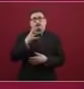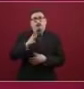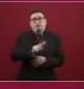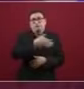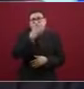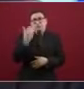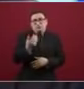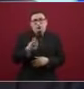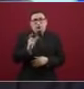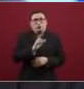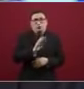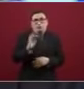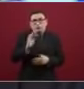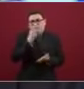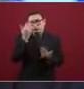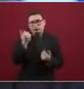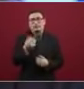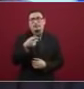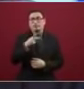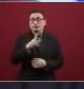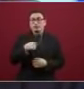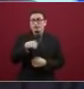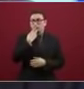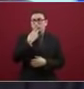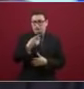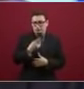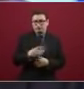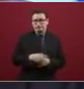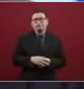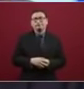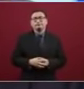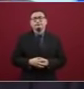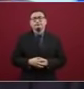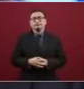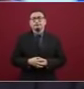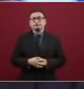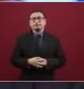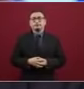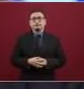tiempos ni fechas, sí digo a ustedes que